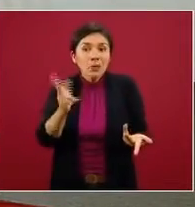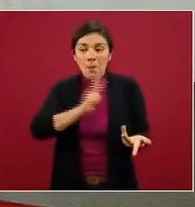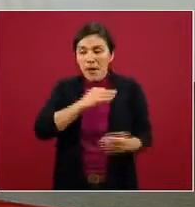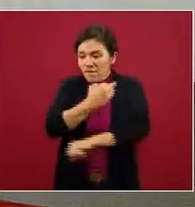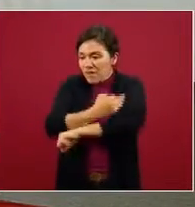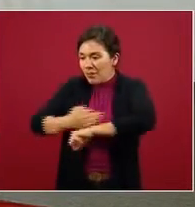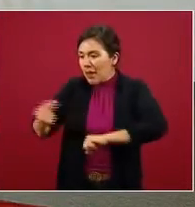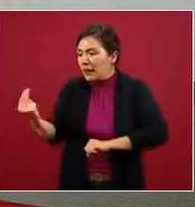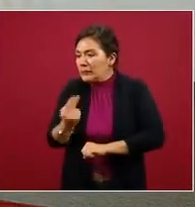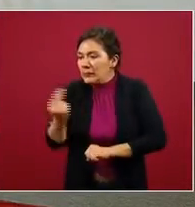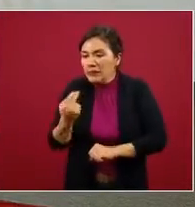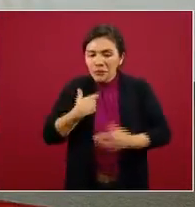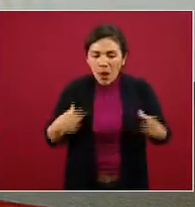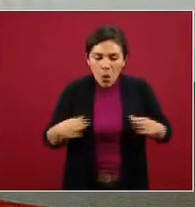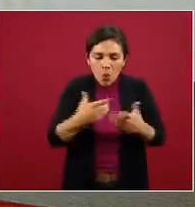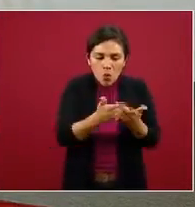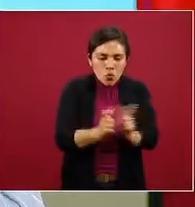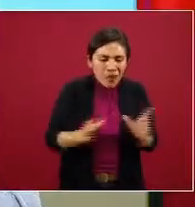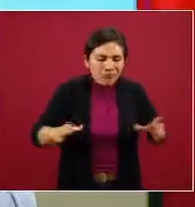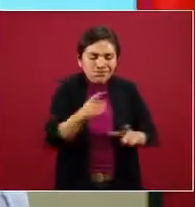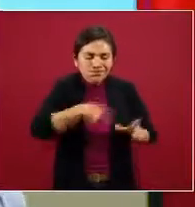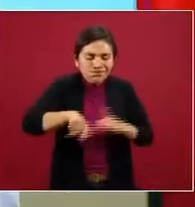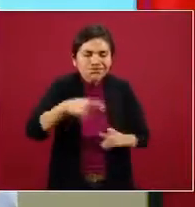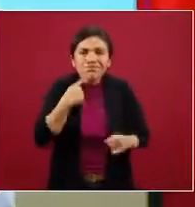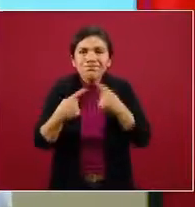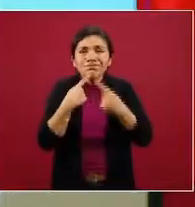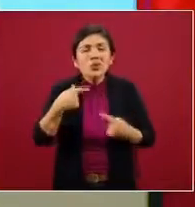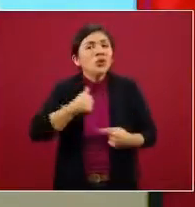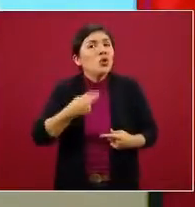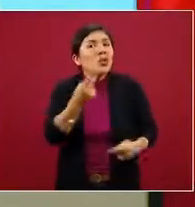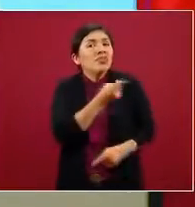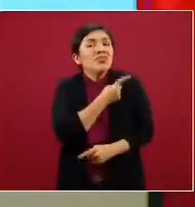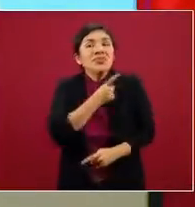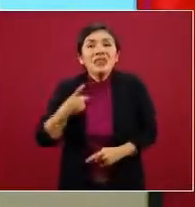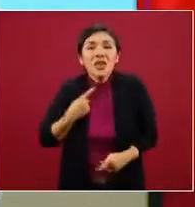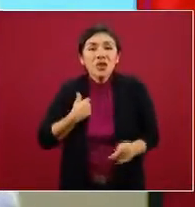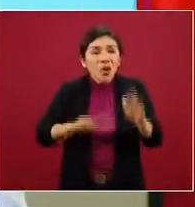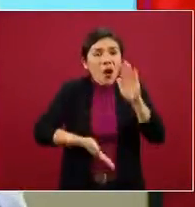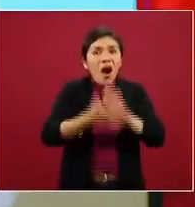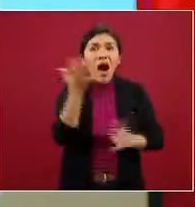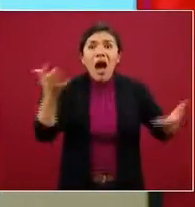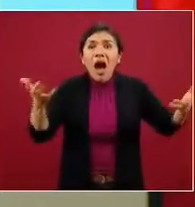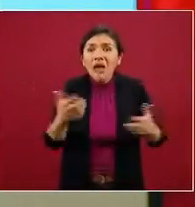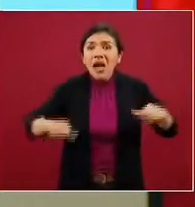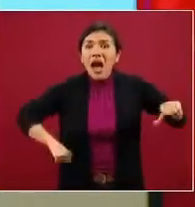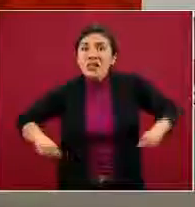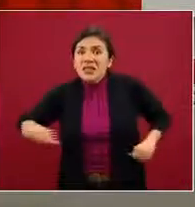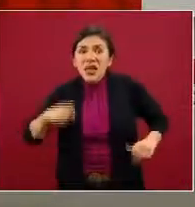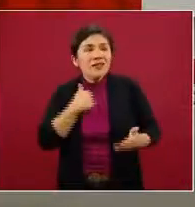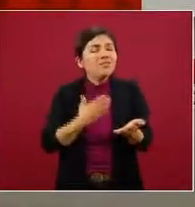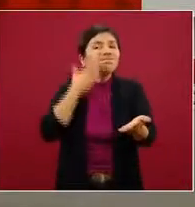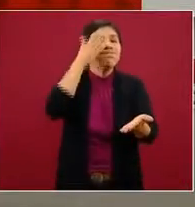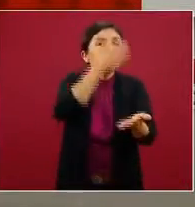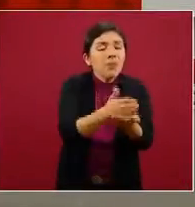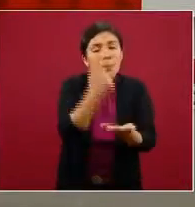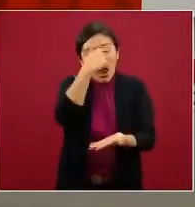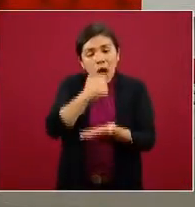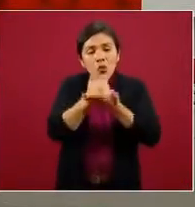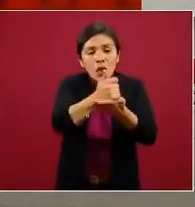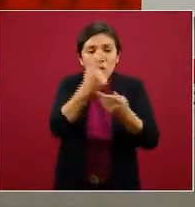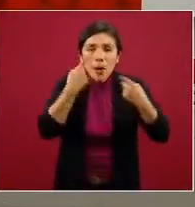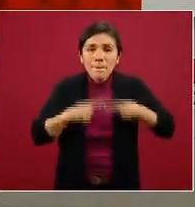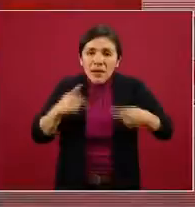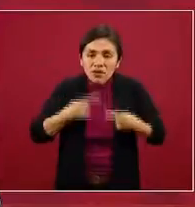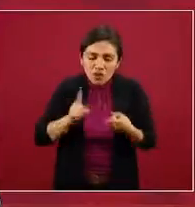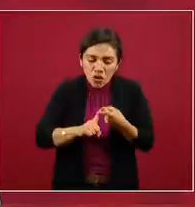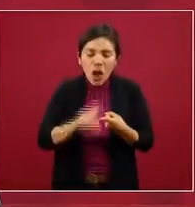de mi familia, la de mi comunidad, depende de que esa actividad se realice. Tengo que ir a asistir a un familiar, tengo